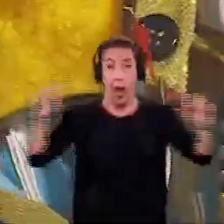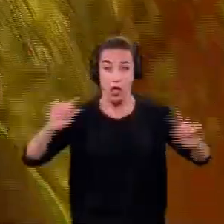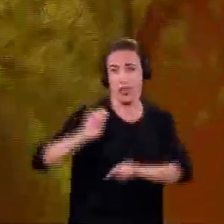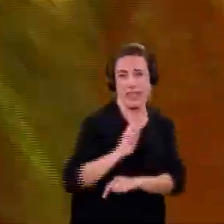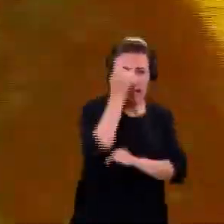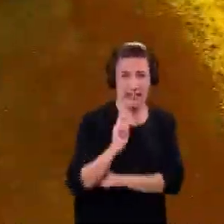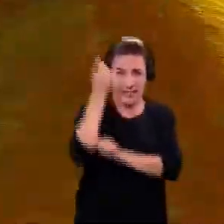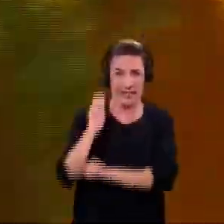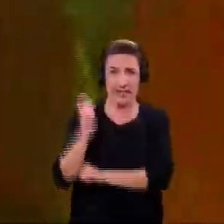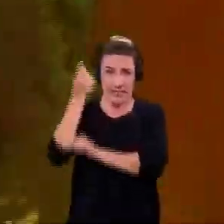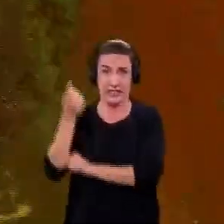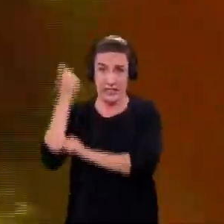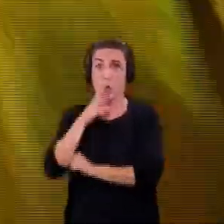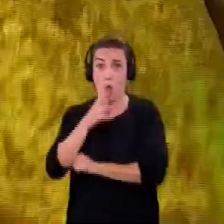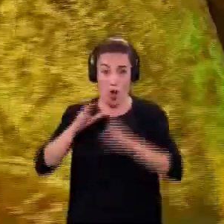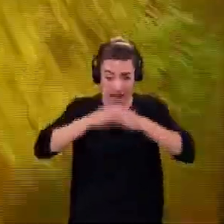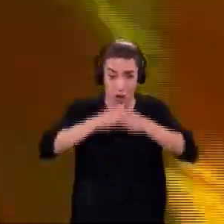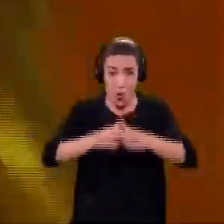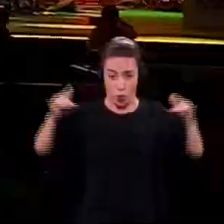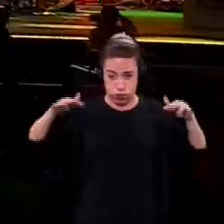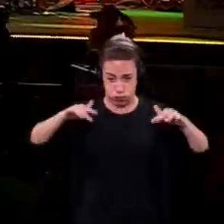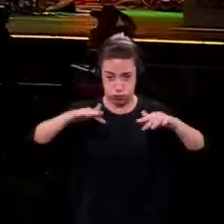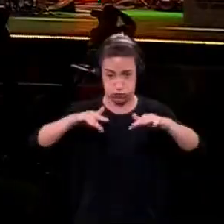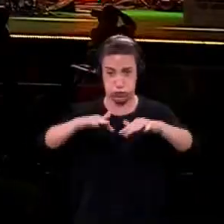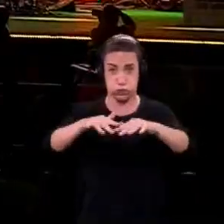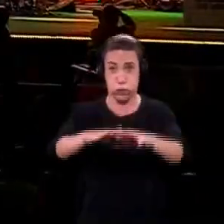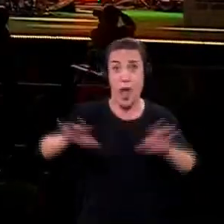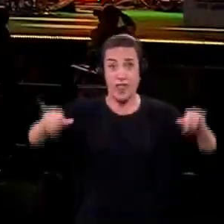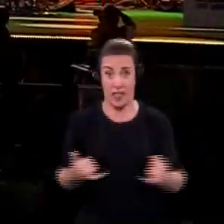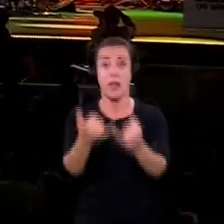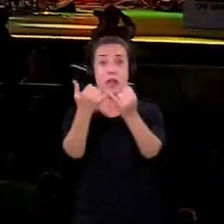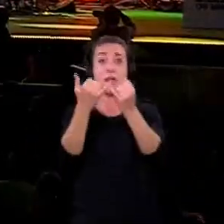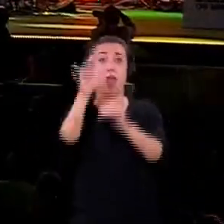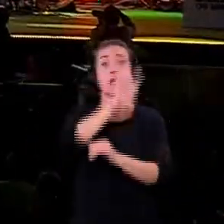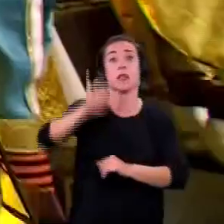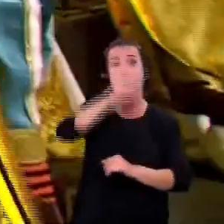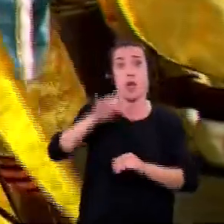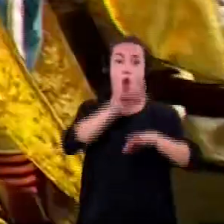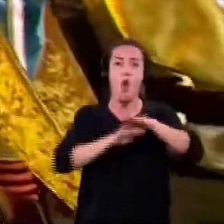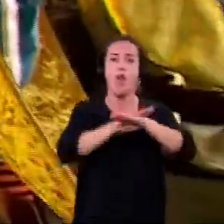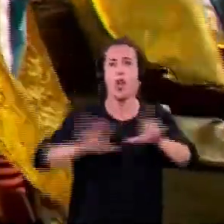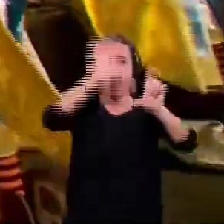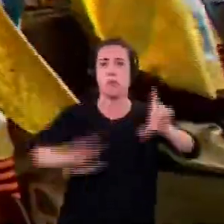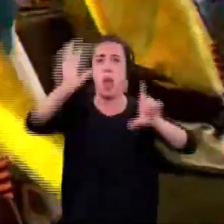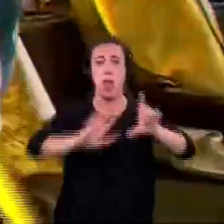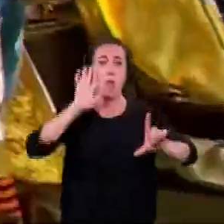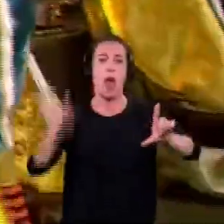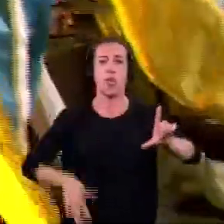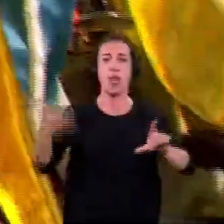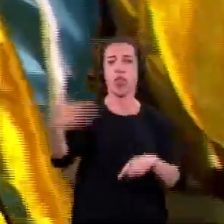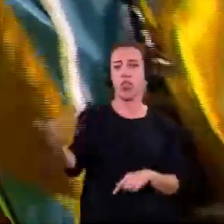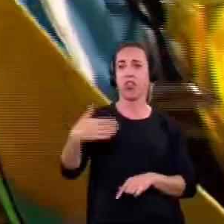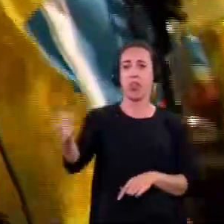de récord de entrada en cayuco. Ya ves que el gobierno de España parece que esto se la